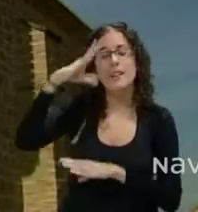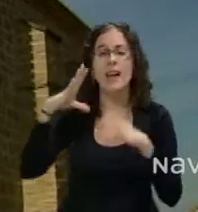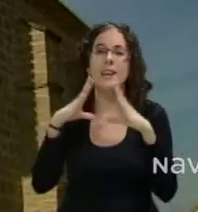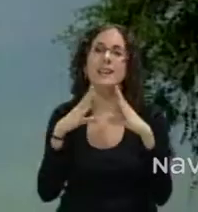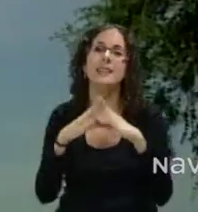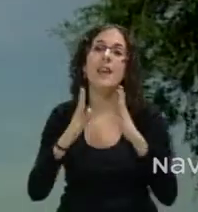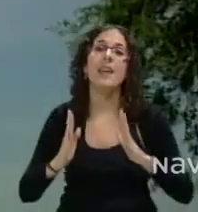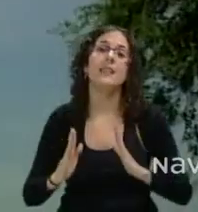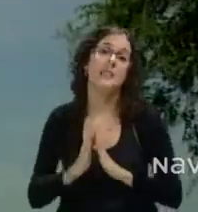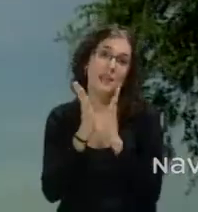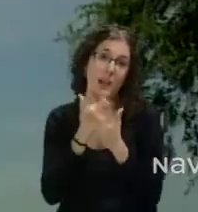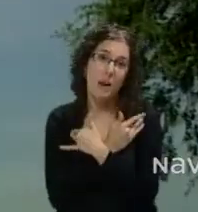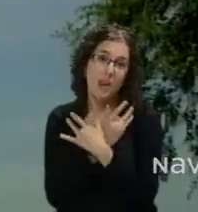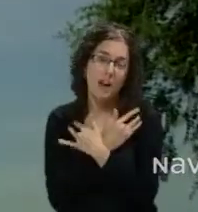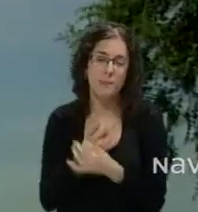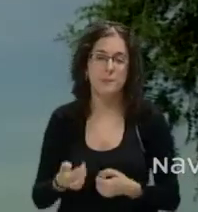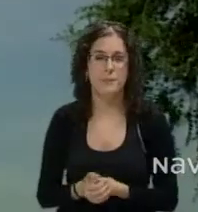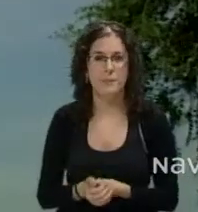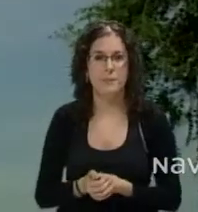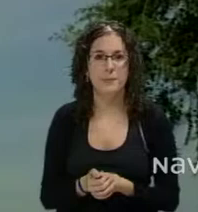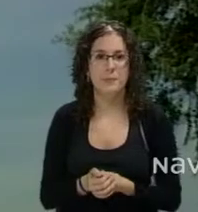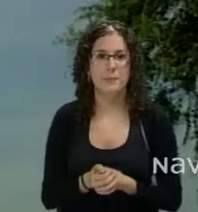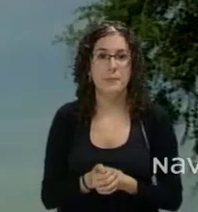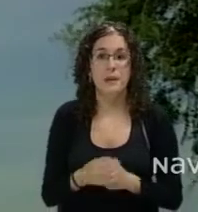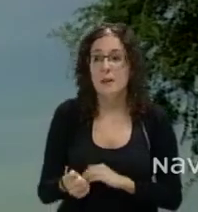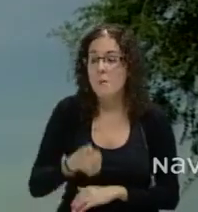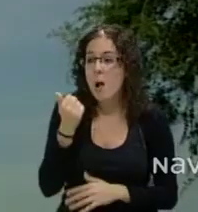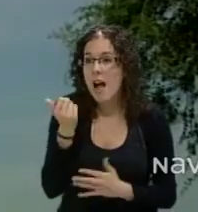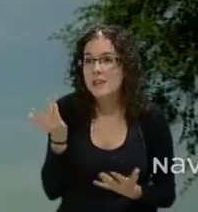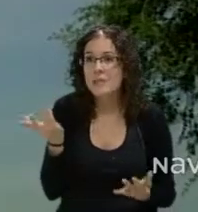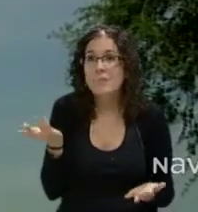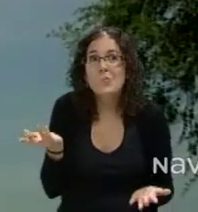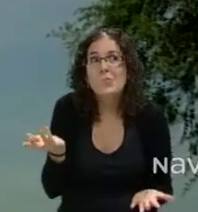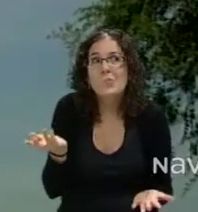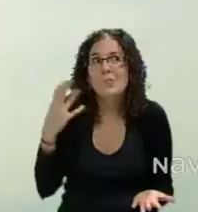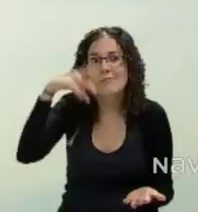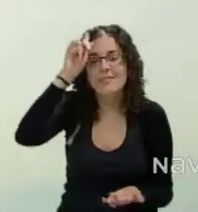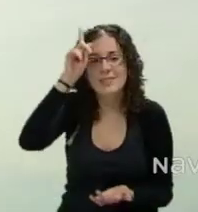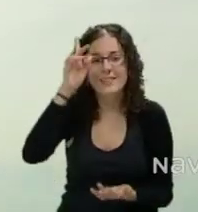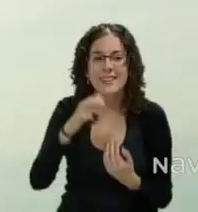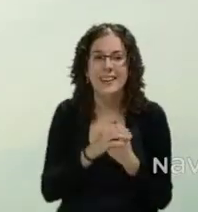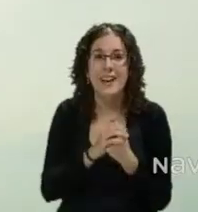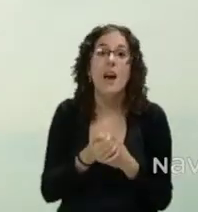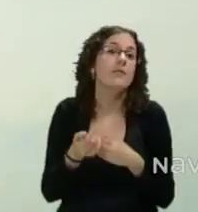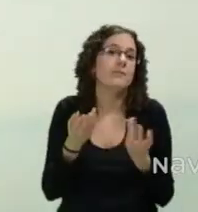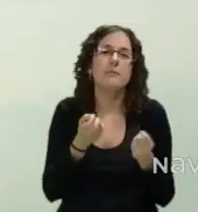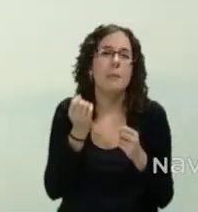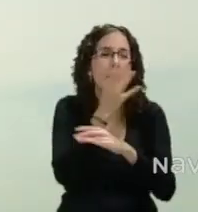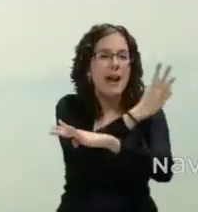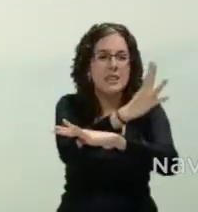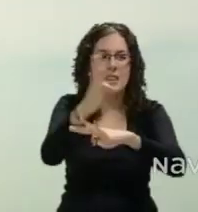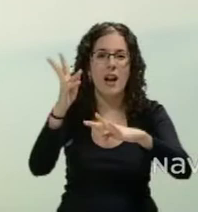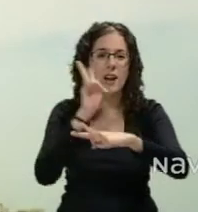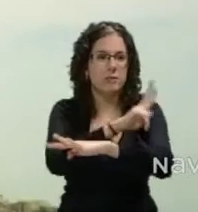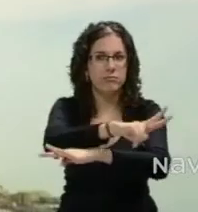localidad, la primitiva iglesia. ¿Y qué más podría decir? El paisaje, sobre todo el